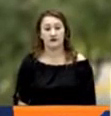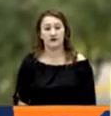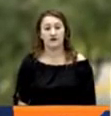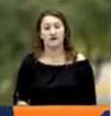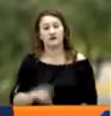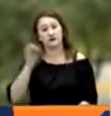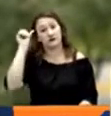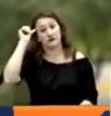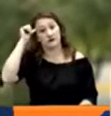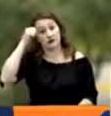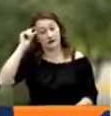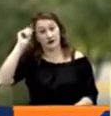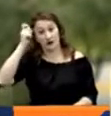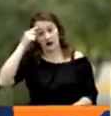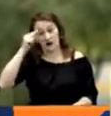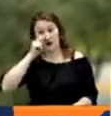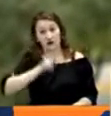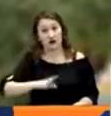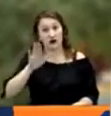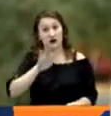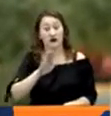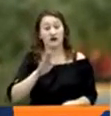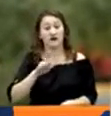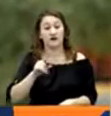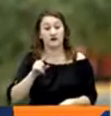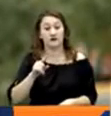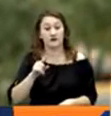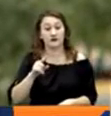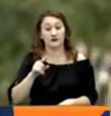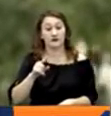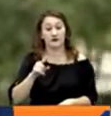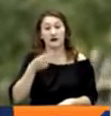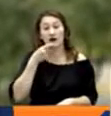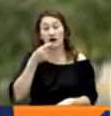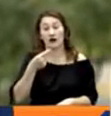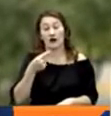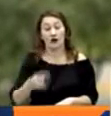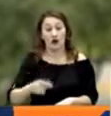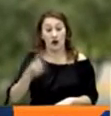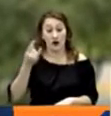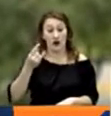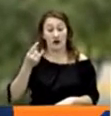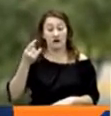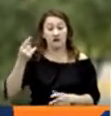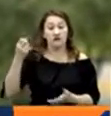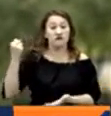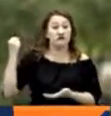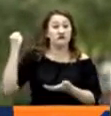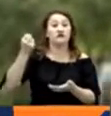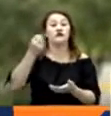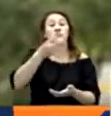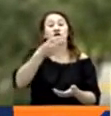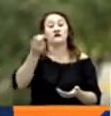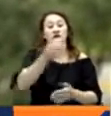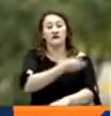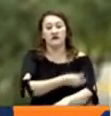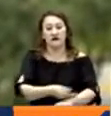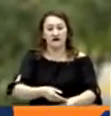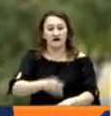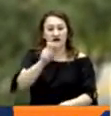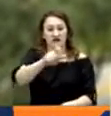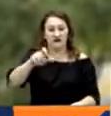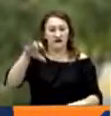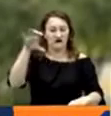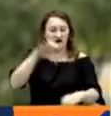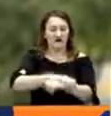Recordemos que el gobierno nacional realizó o ofreció una recompensa de 200 millones por los autores materiales